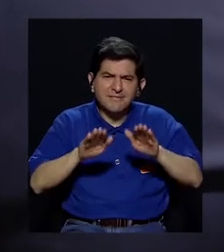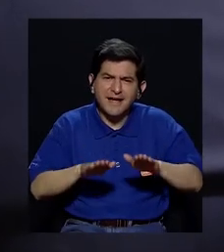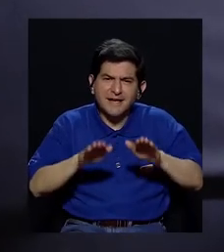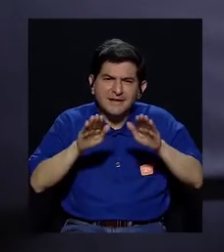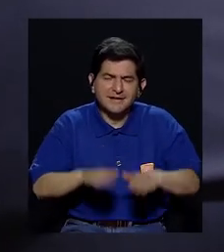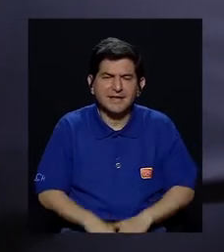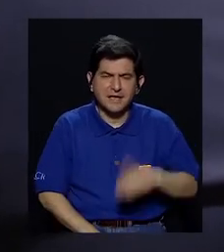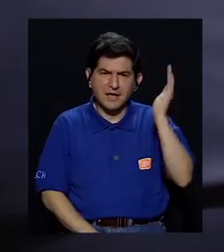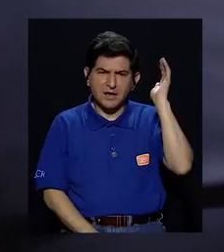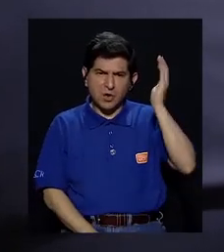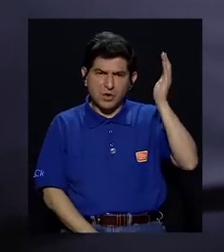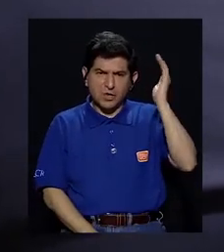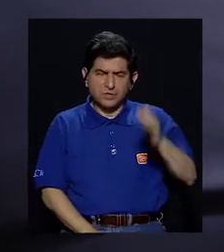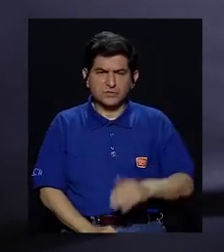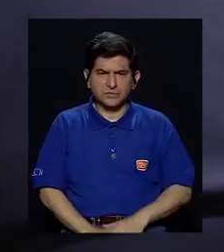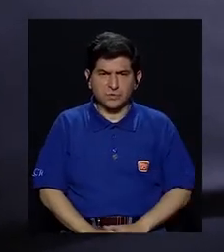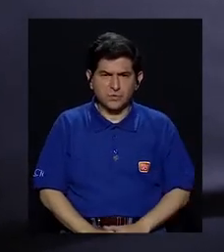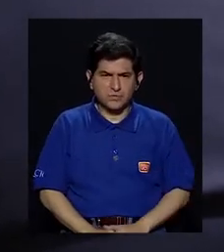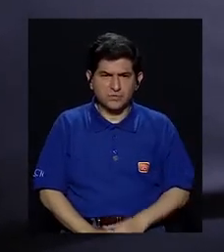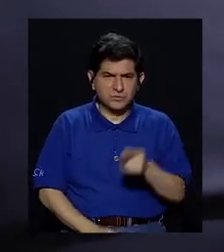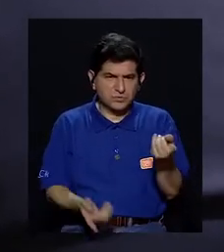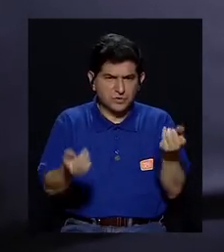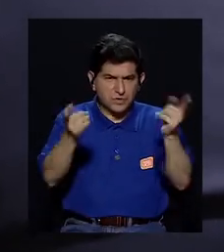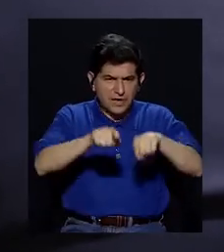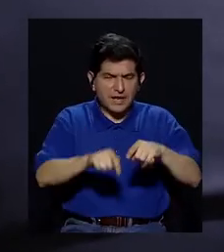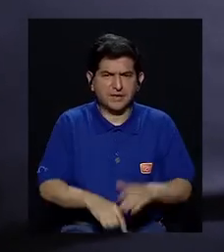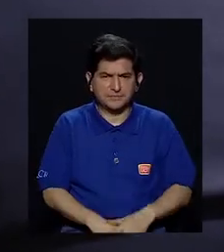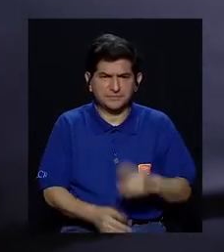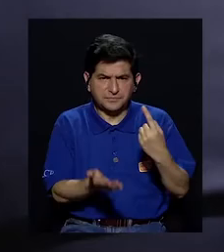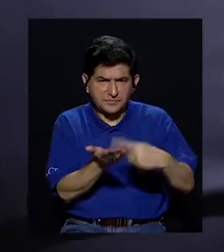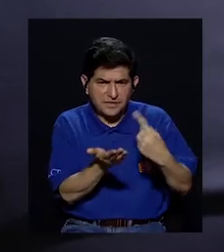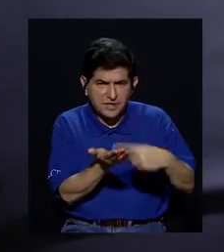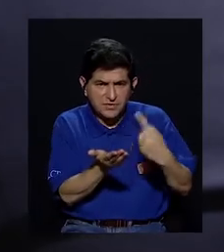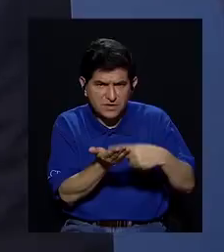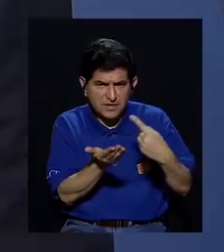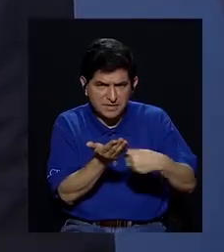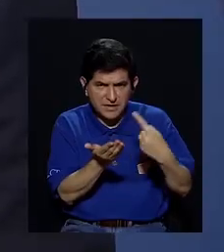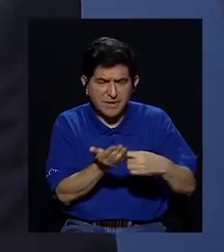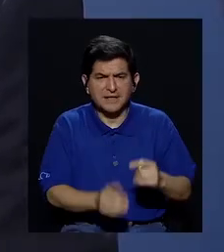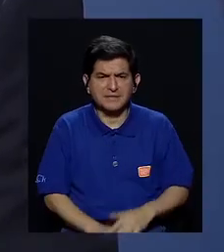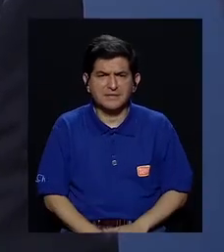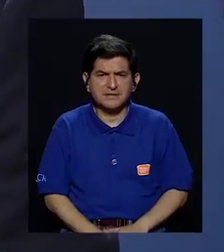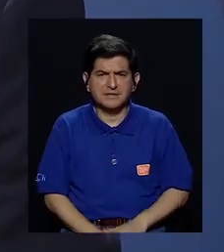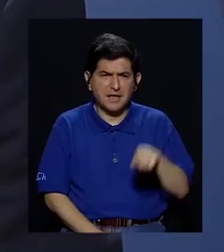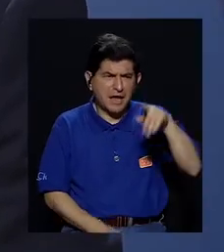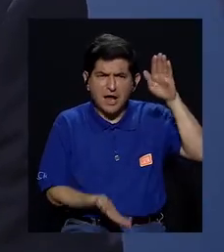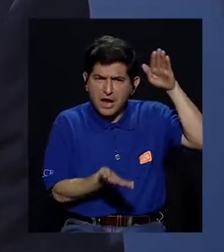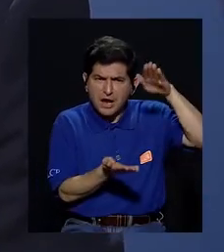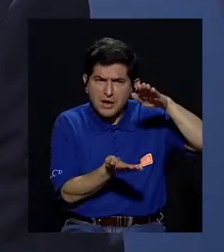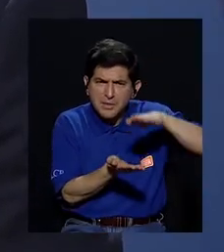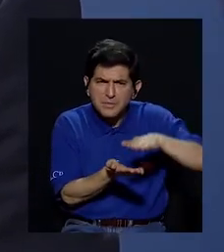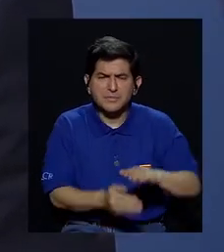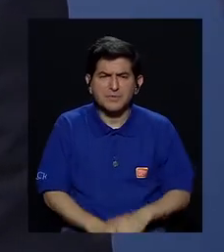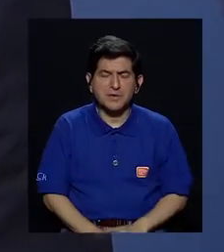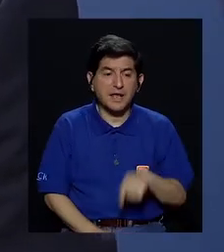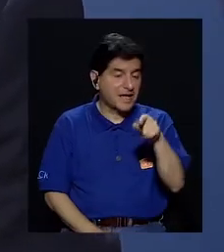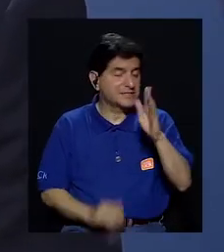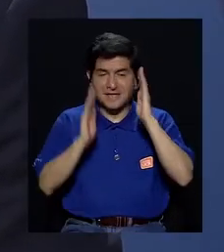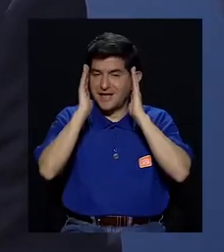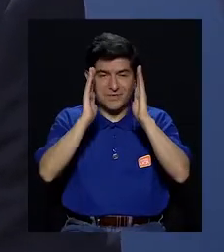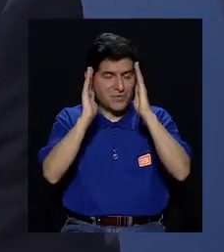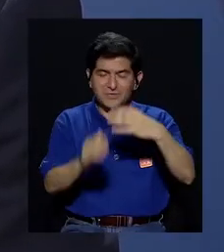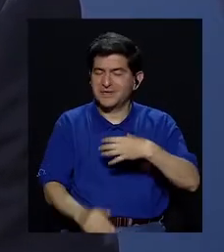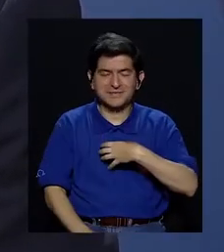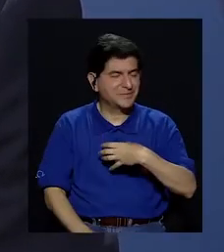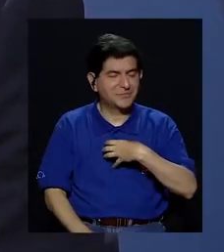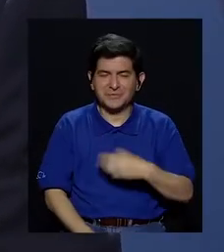tranquilo en su discurso en el caso del debate exactamente en cualquiera porque no solamente porque no es la audiencia